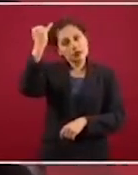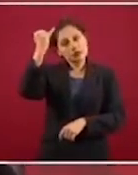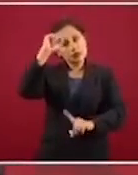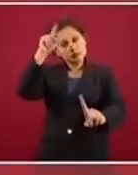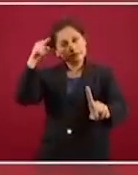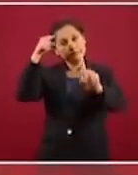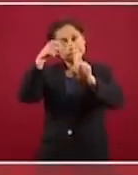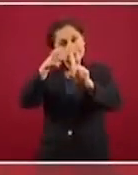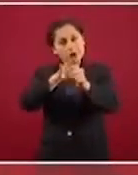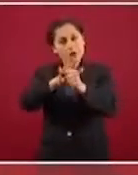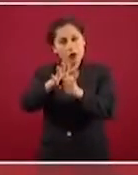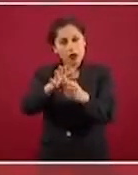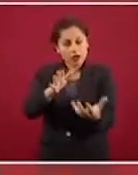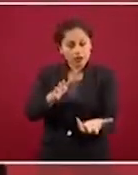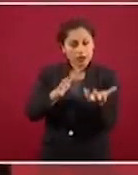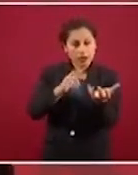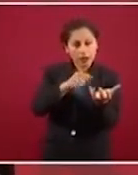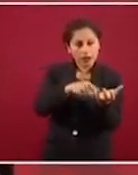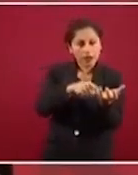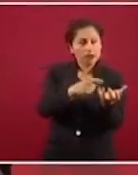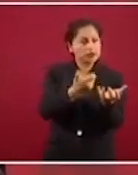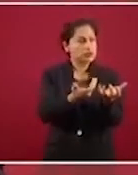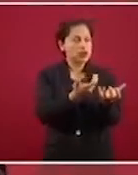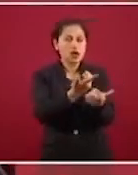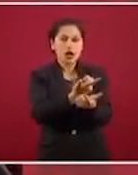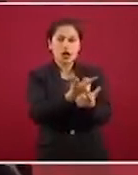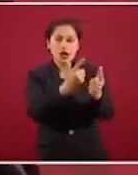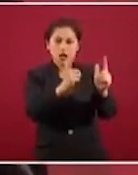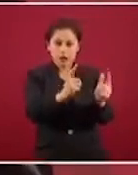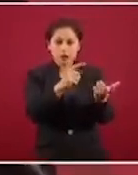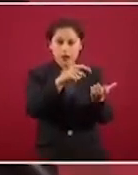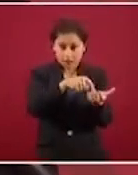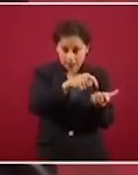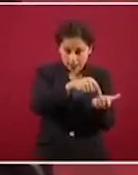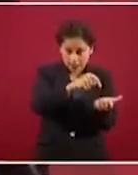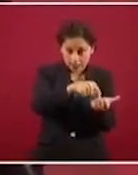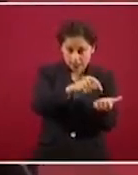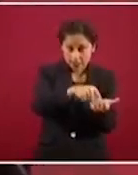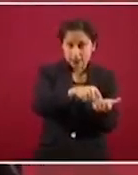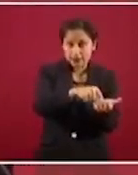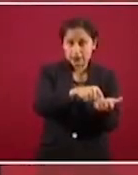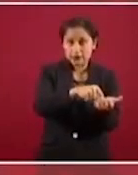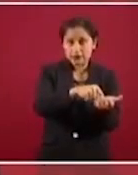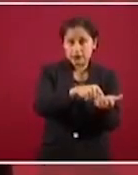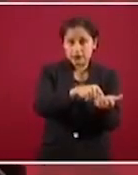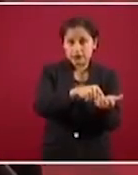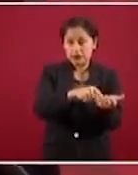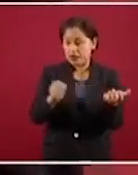existe lo no programable, donde no se puede tocar el pago de servicio de